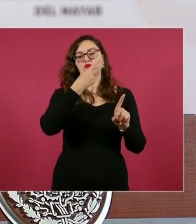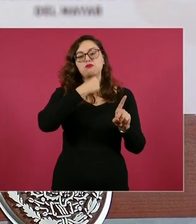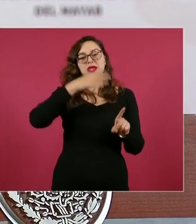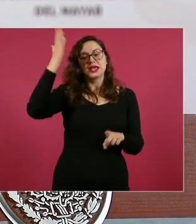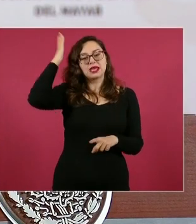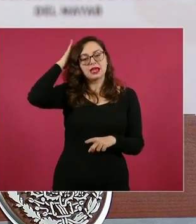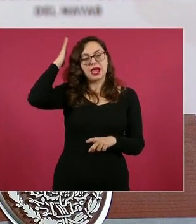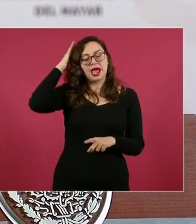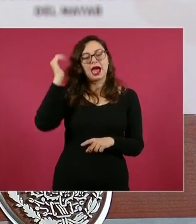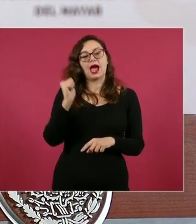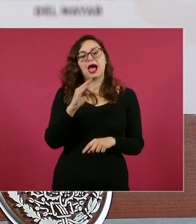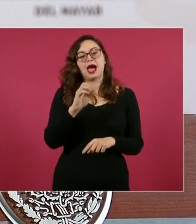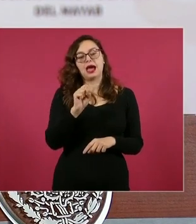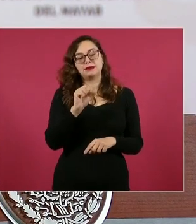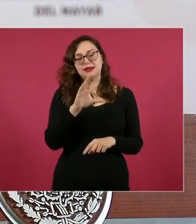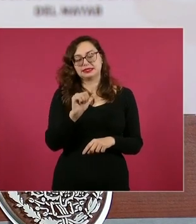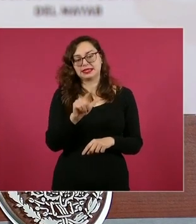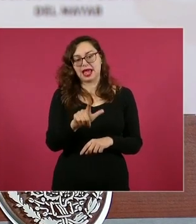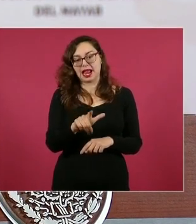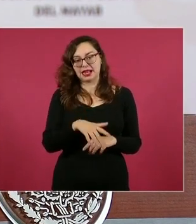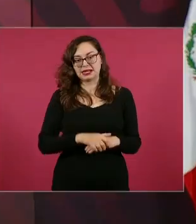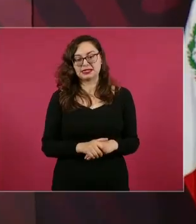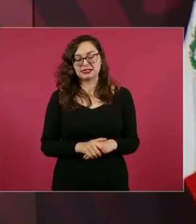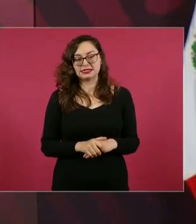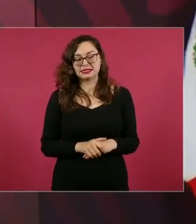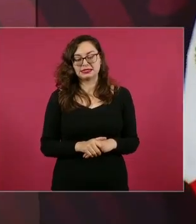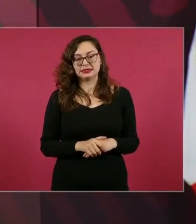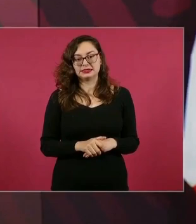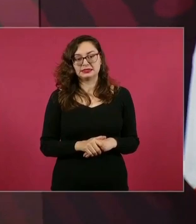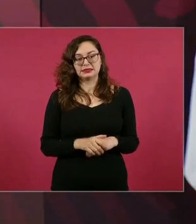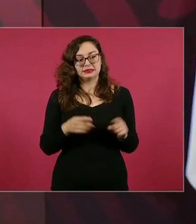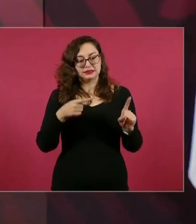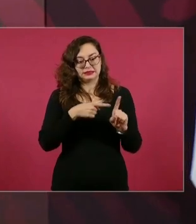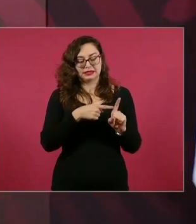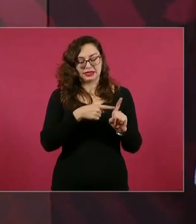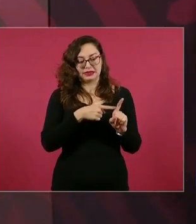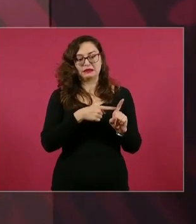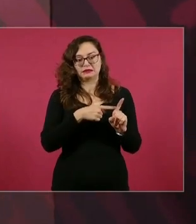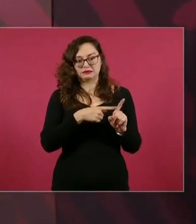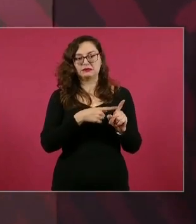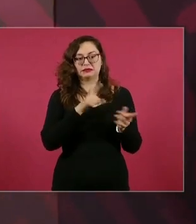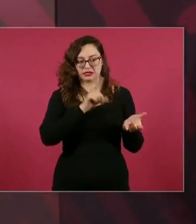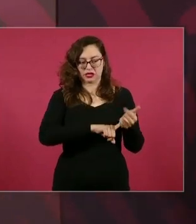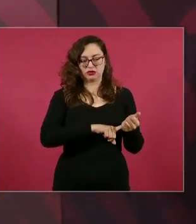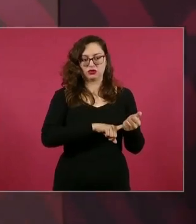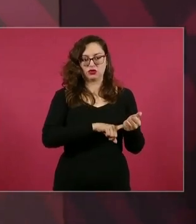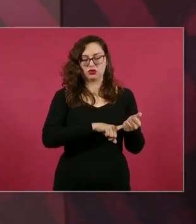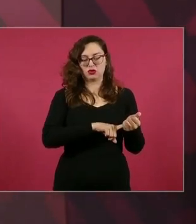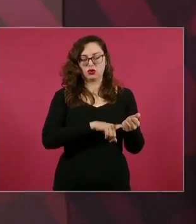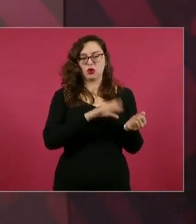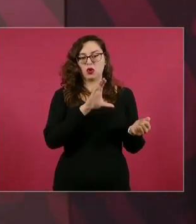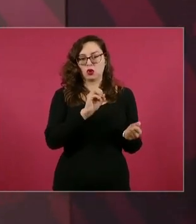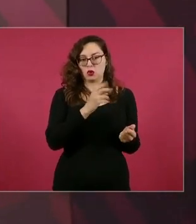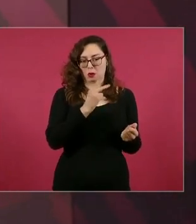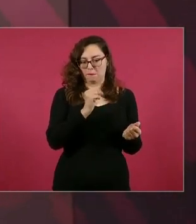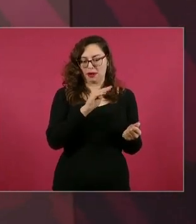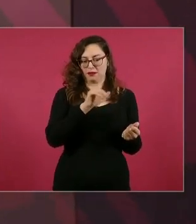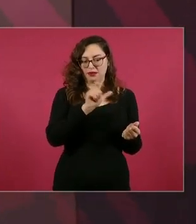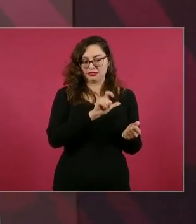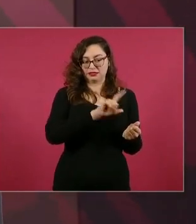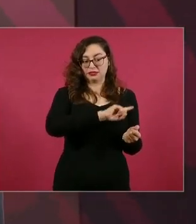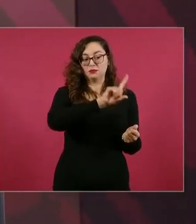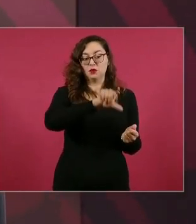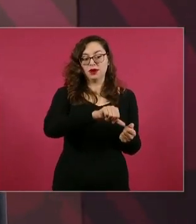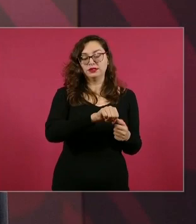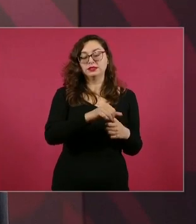abascal fue de la coparmex y fue secretario de gobernación Don